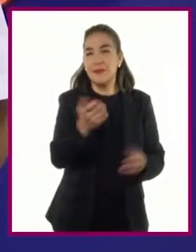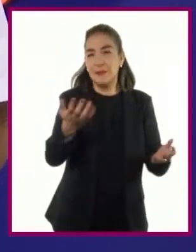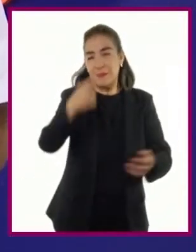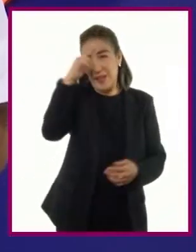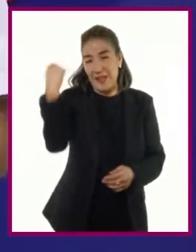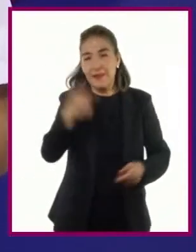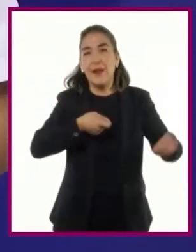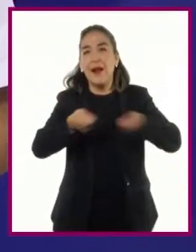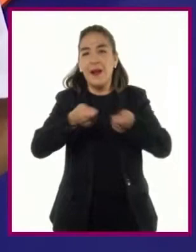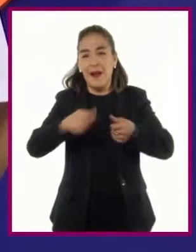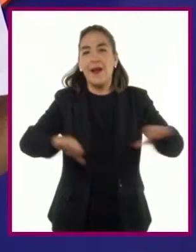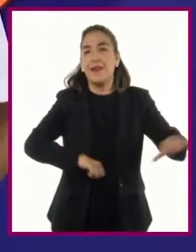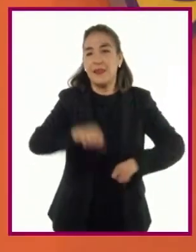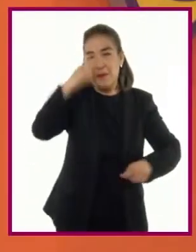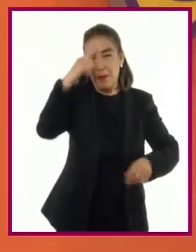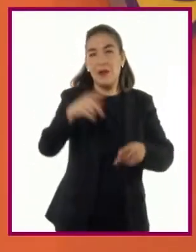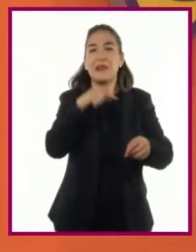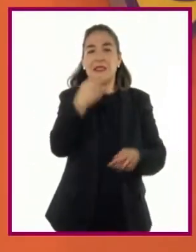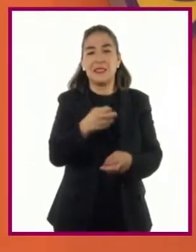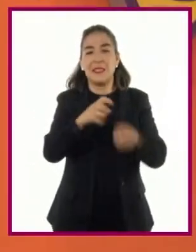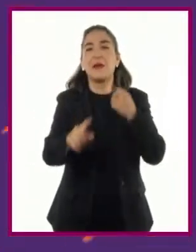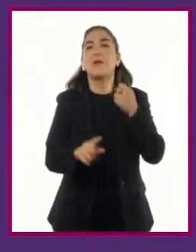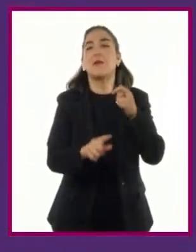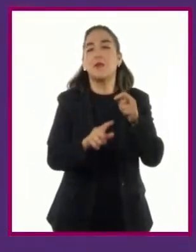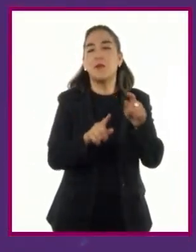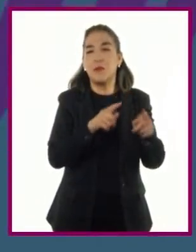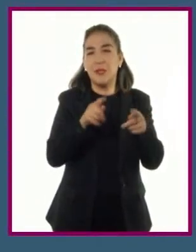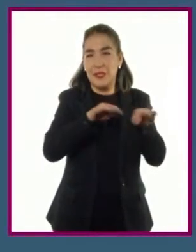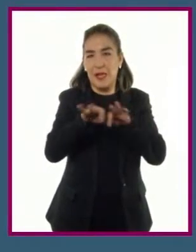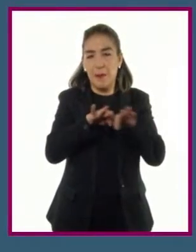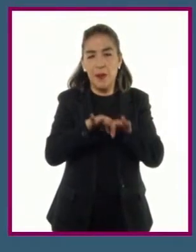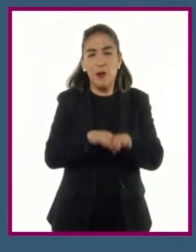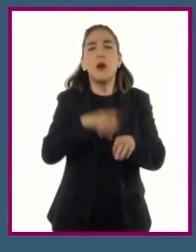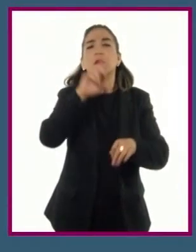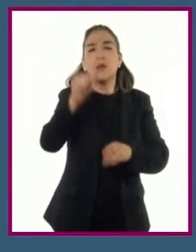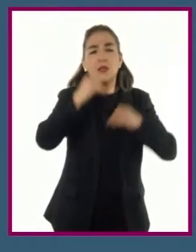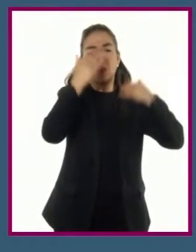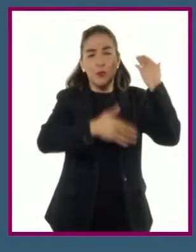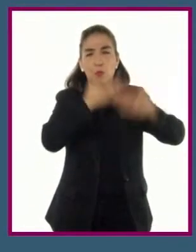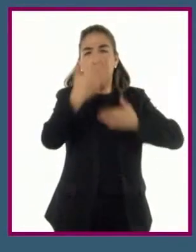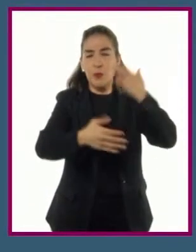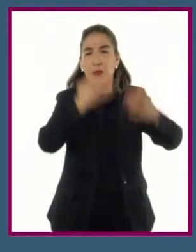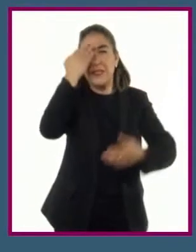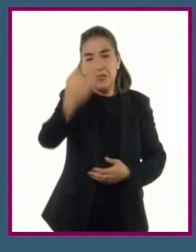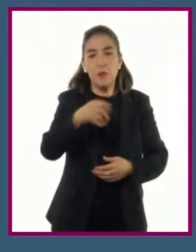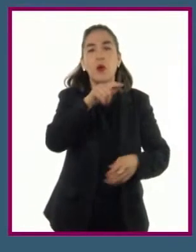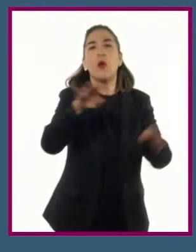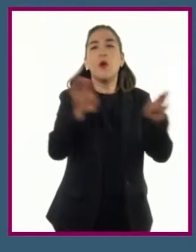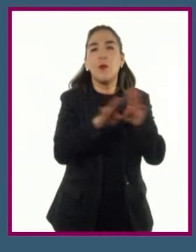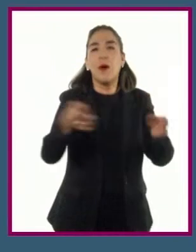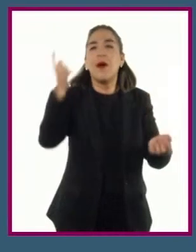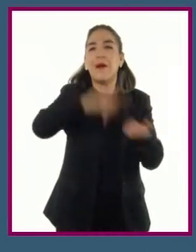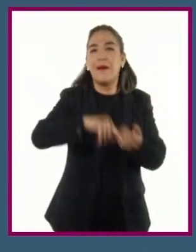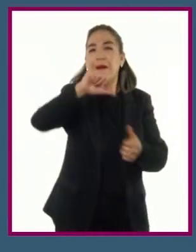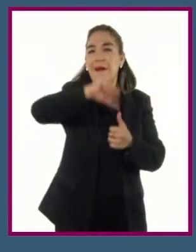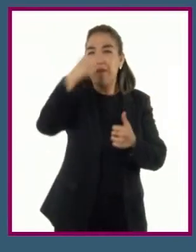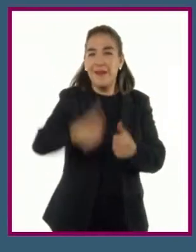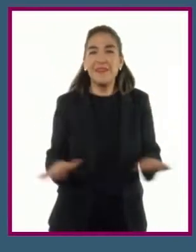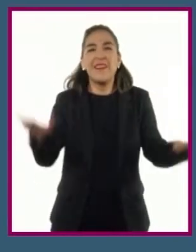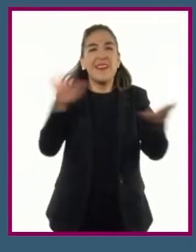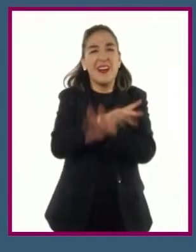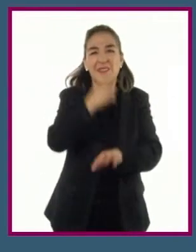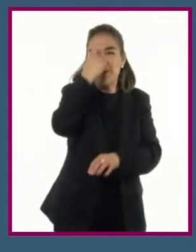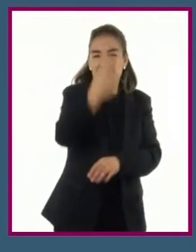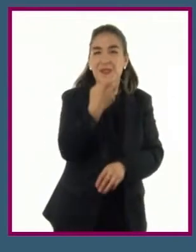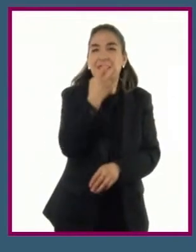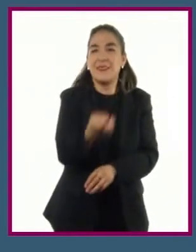facilitan estos procedimientos. Con el paso del tiempo se innovaron algunas técnicas para la expresión de las artes que no se